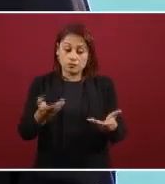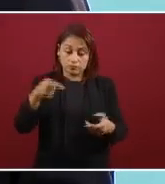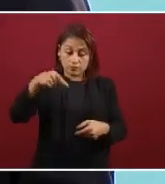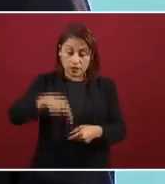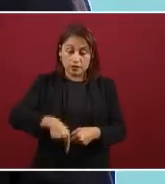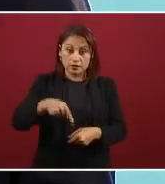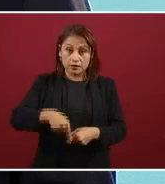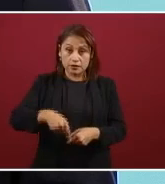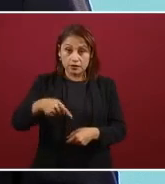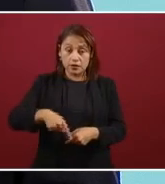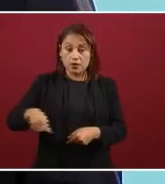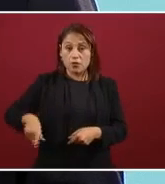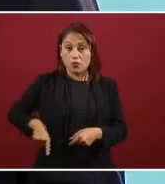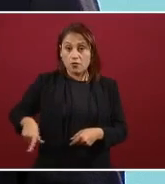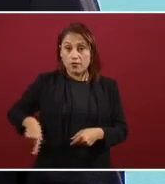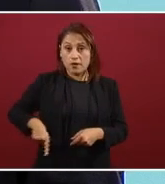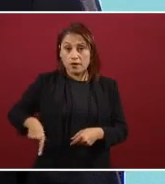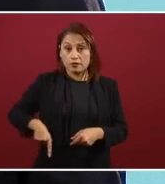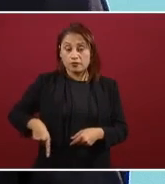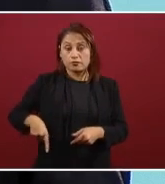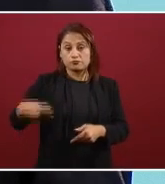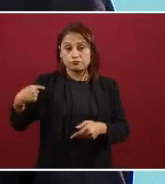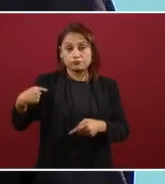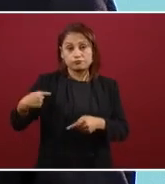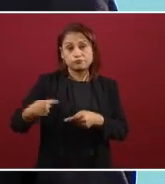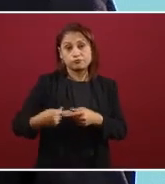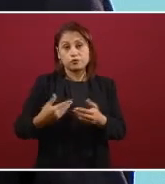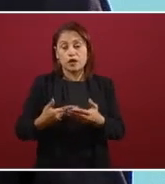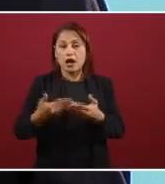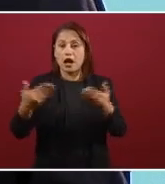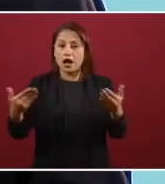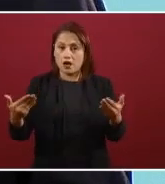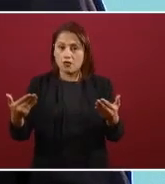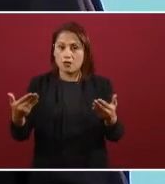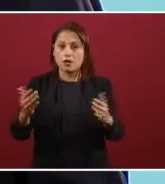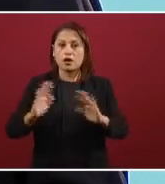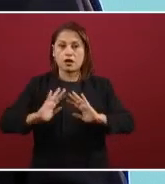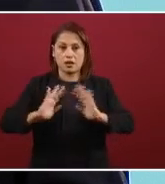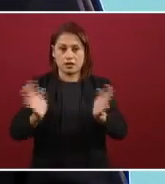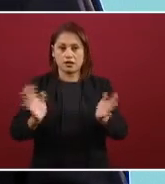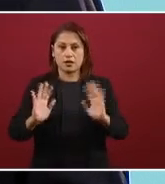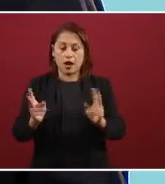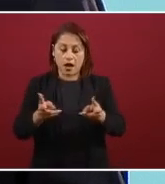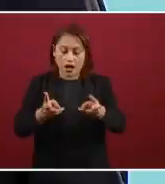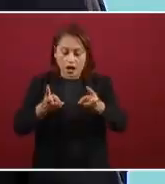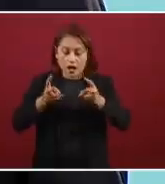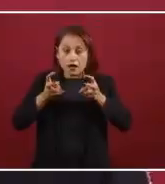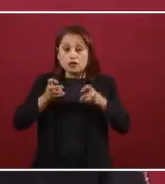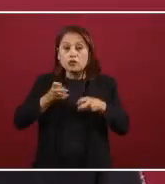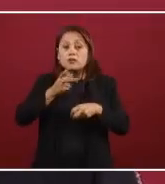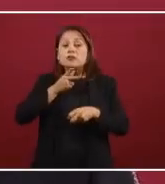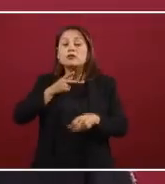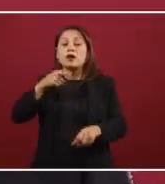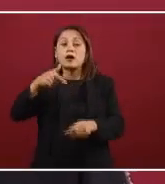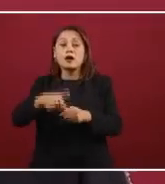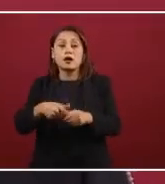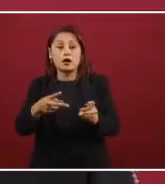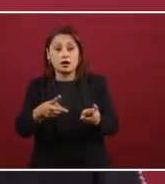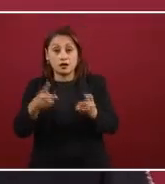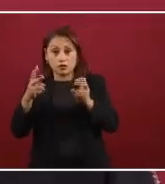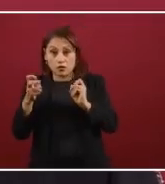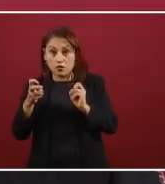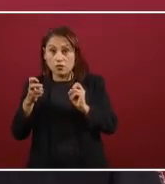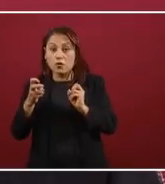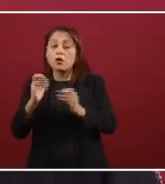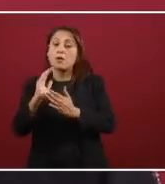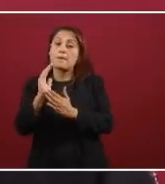hoy, se ha reducido el robo de combustible